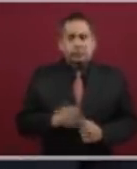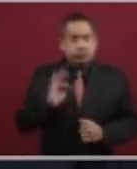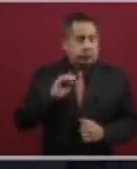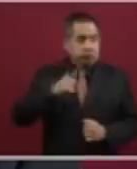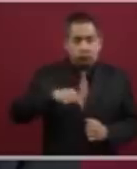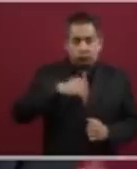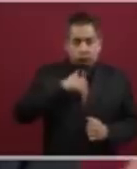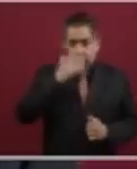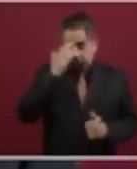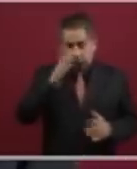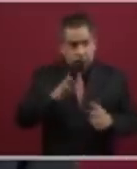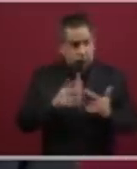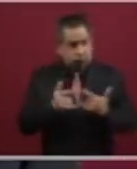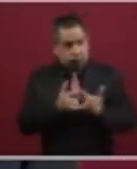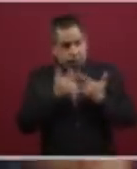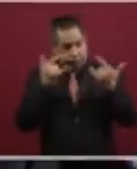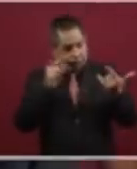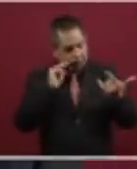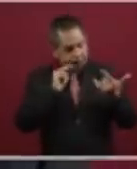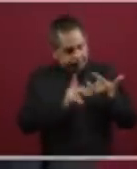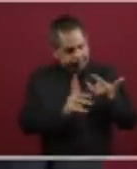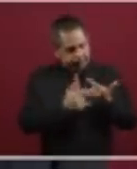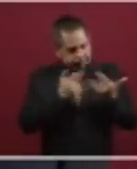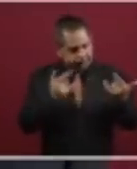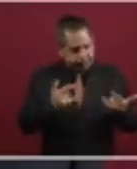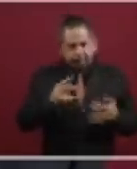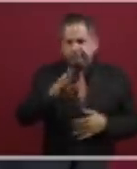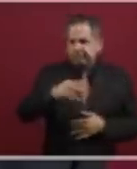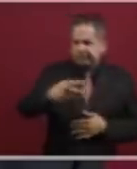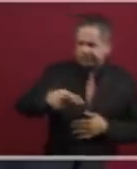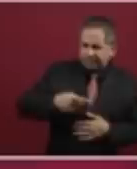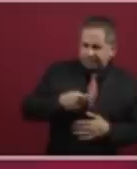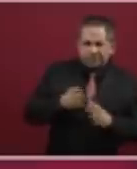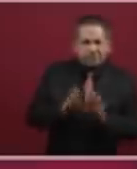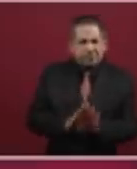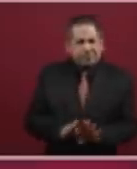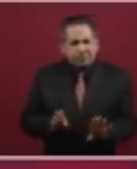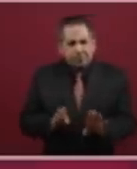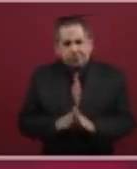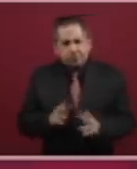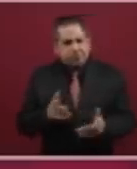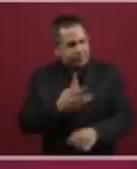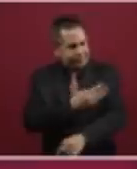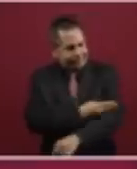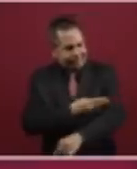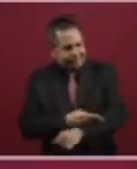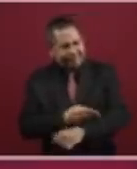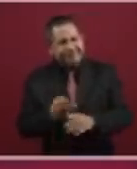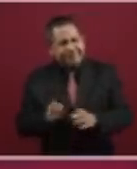conocemos la historia, y la pregunta que nos hacíamos es: ¿cómo Madero,